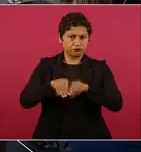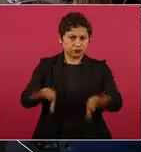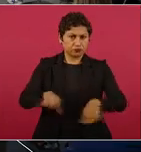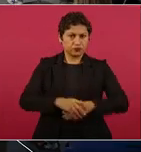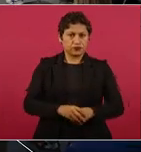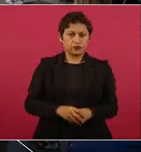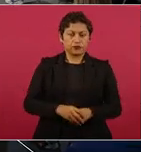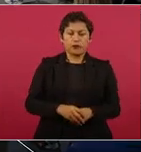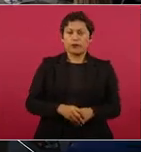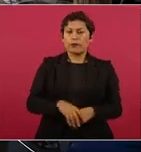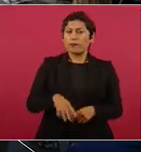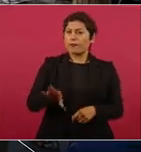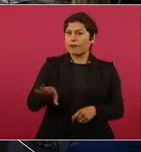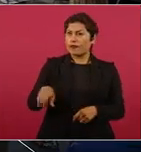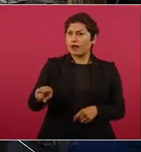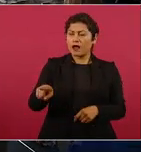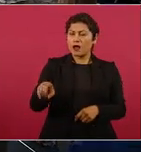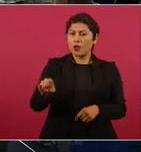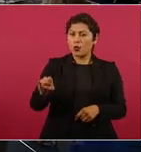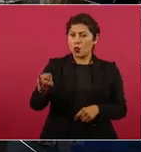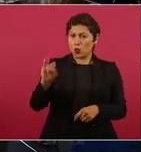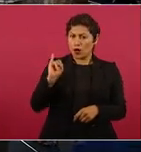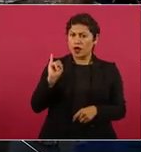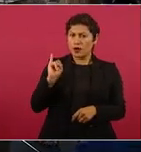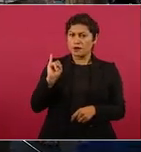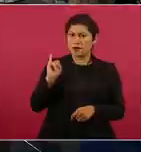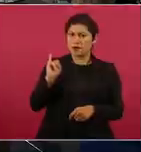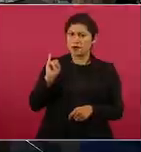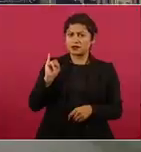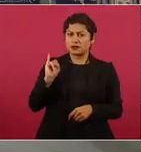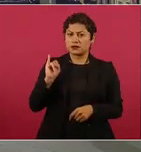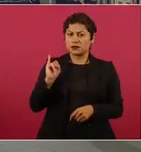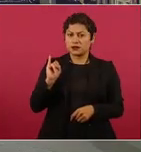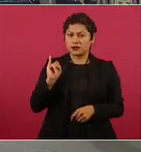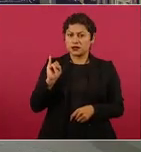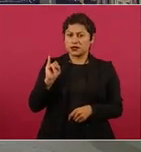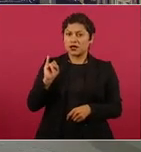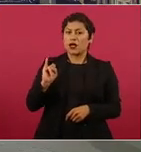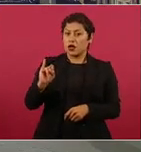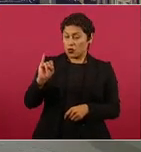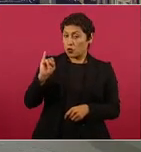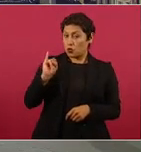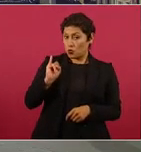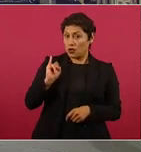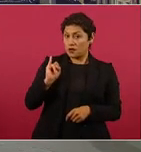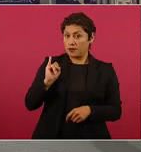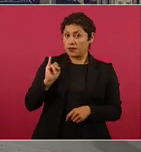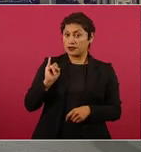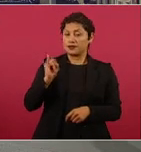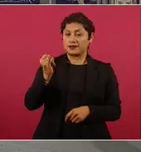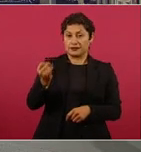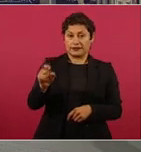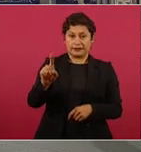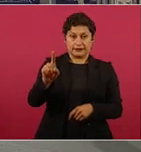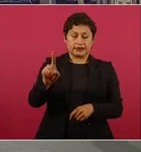El jueves se informó, fue el jueves. Sí, por Ricardo